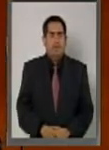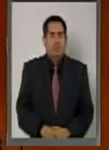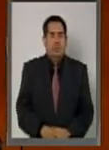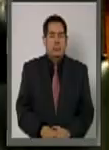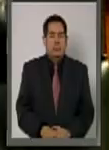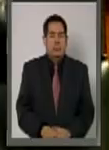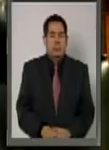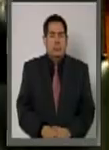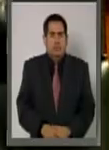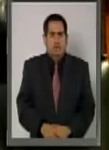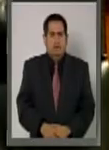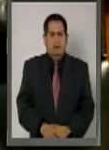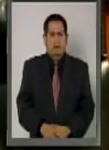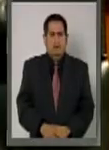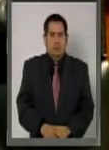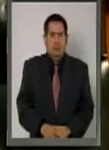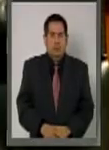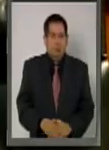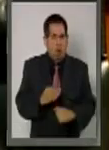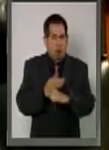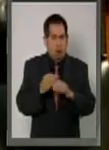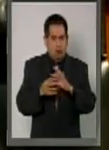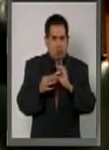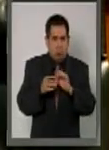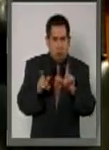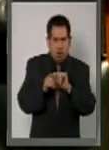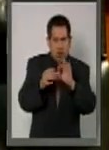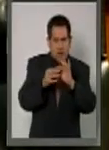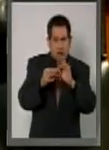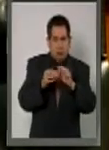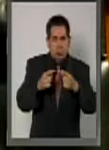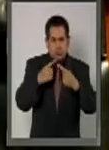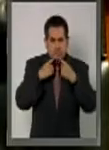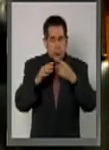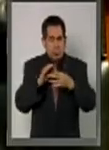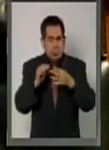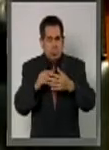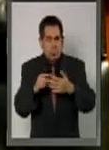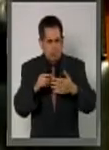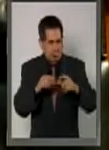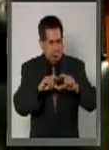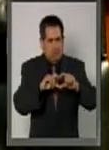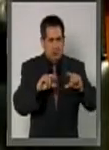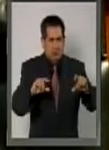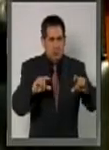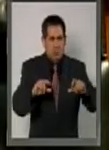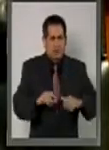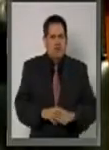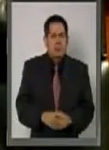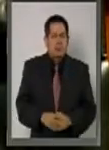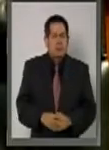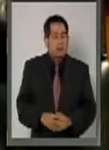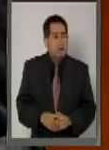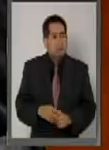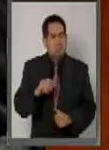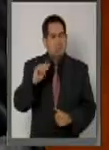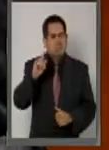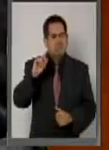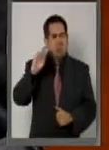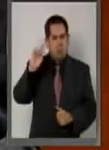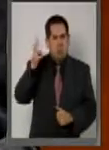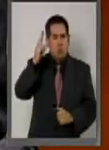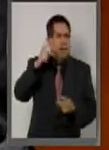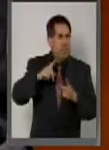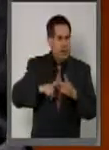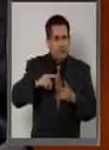Voy a nada más a leerles un pedacito de una obra, porque la academia y la